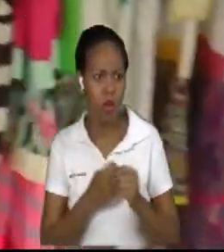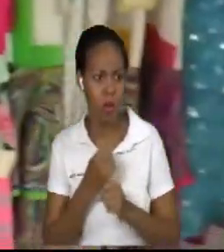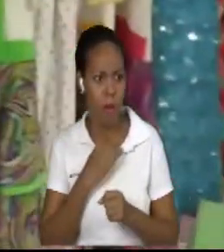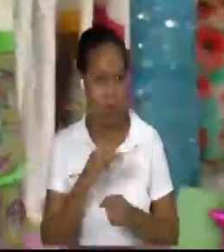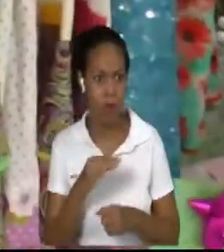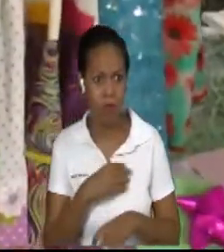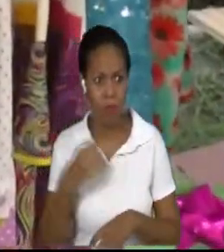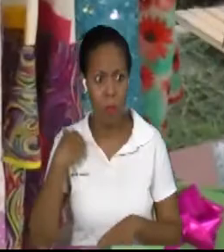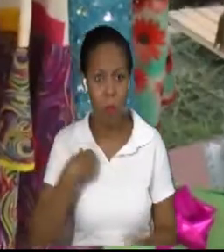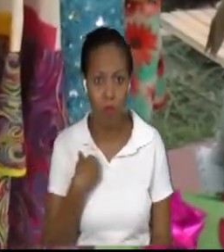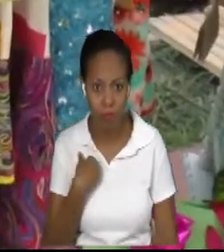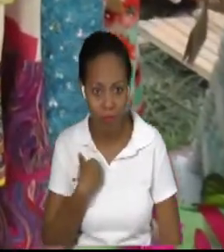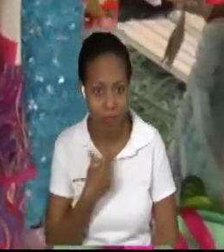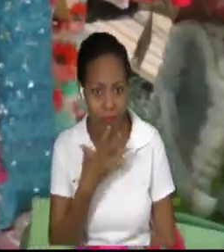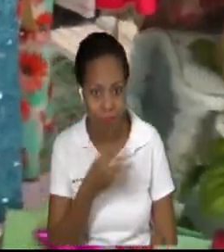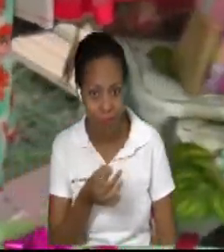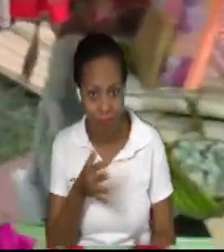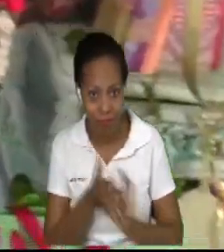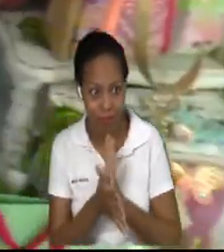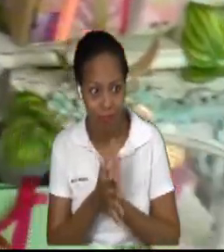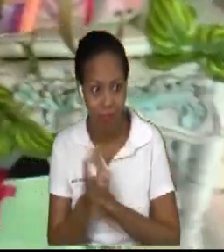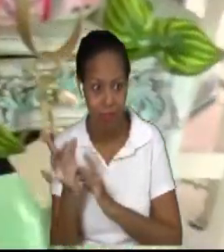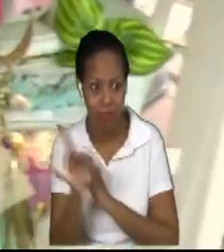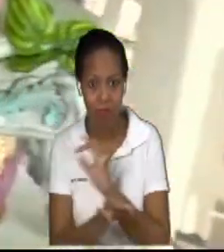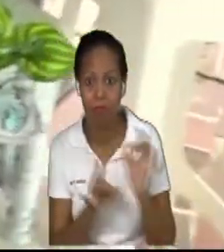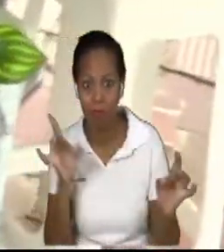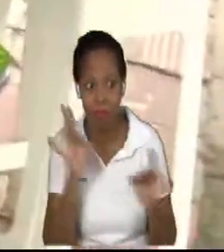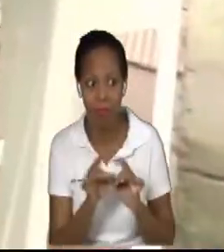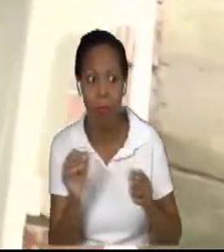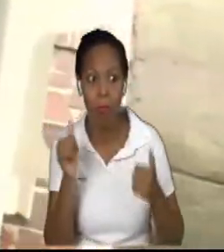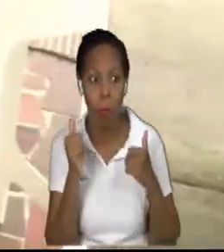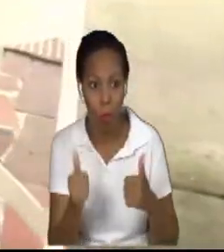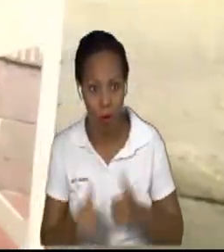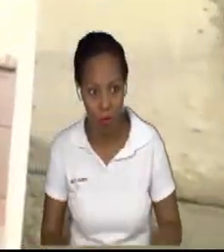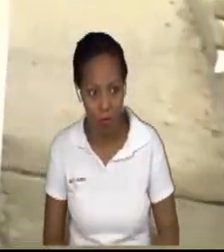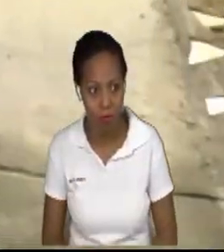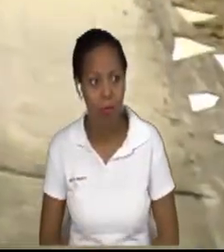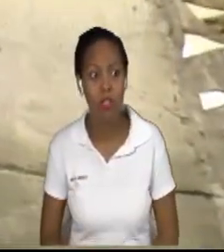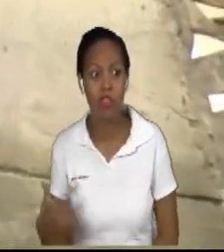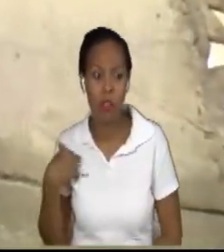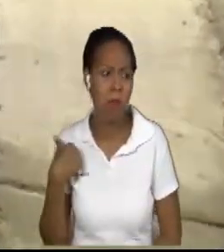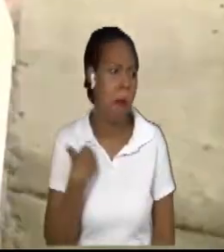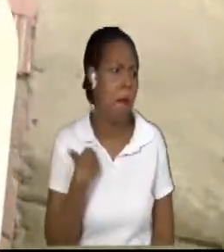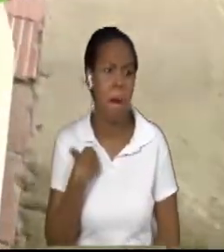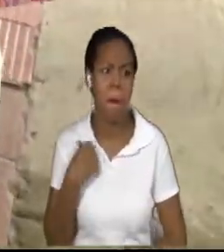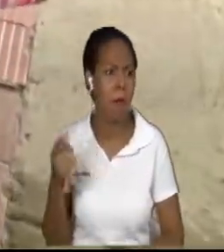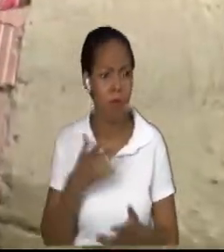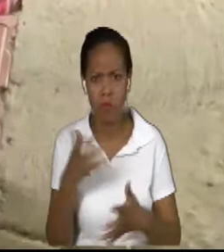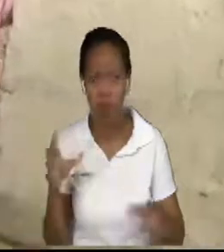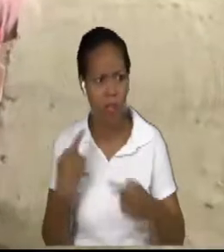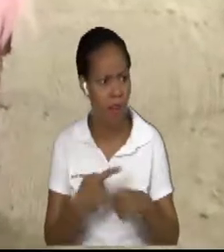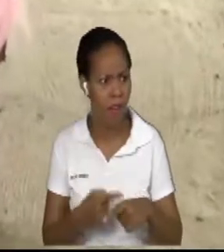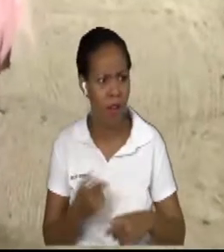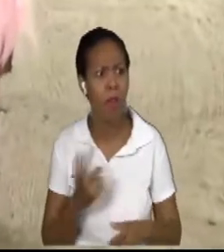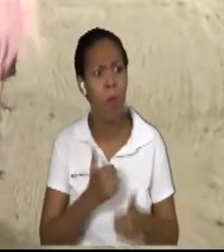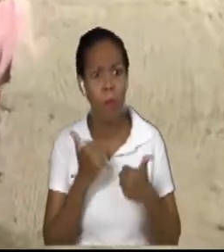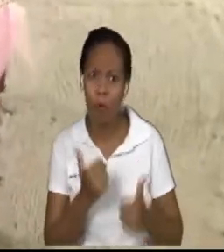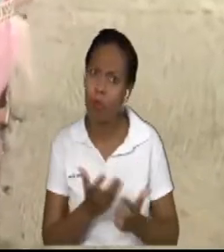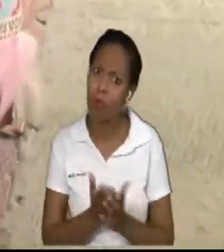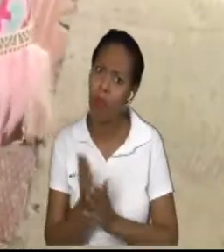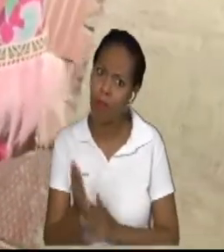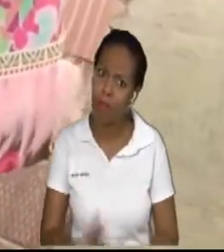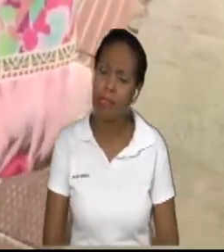bolsito, Eliana, tengo que contarle que está intacto, y lo llevo para todas partes. Contémosle sobre la colección que estamos